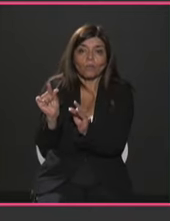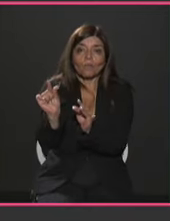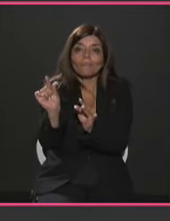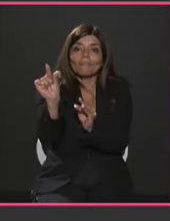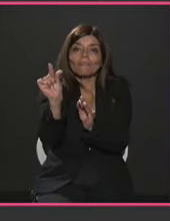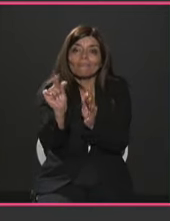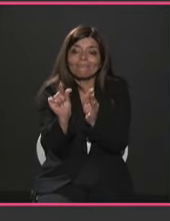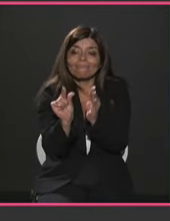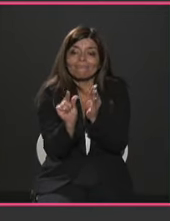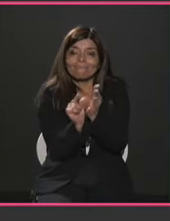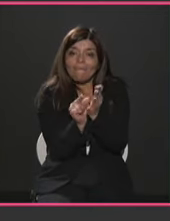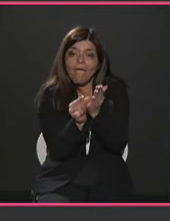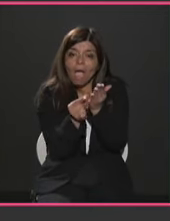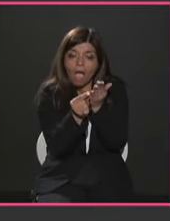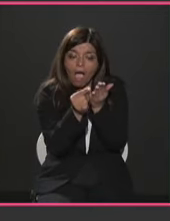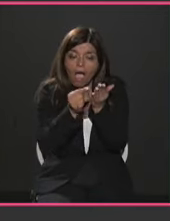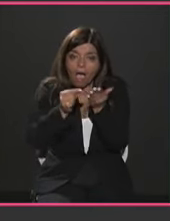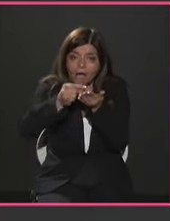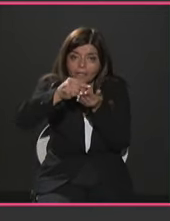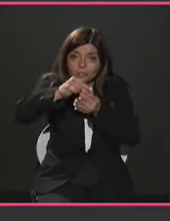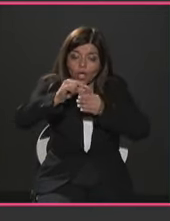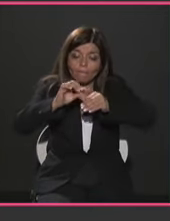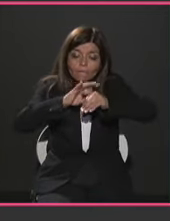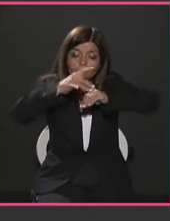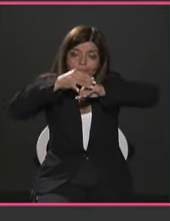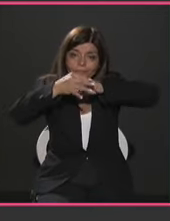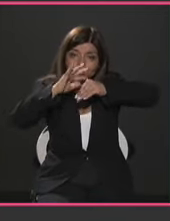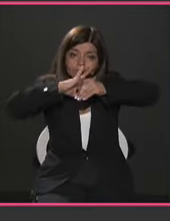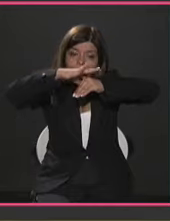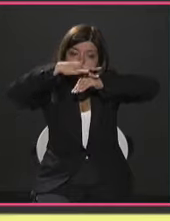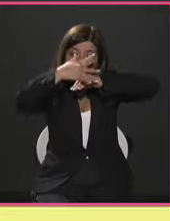poro que está en las membranas